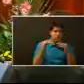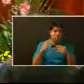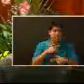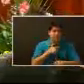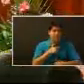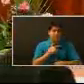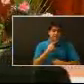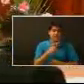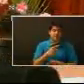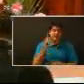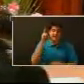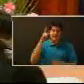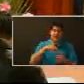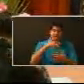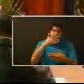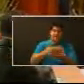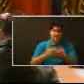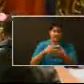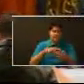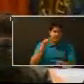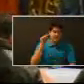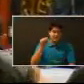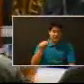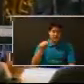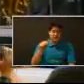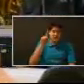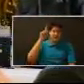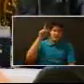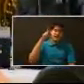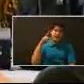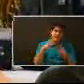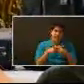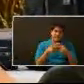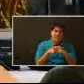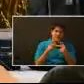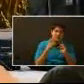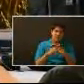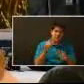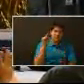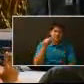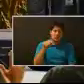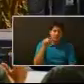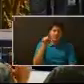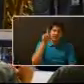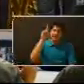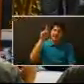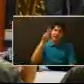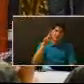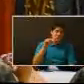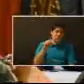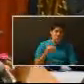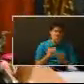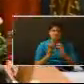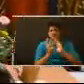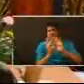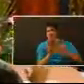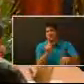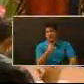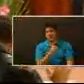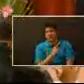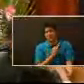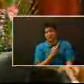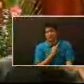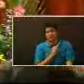va delante de usted, que Él pelea por usted, que Él no lo deja solo, que Él no la deja